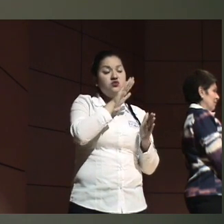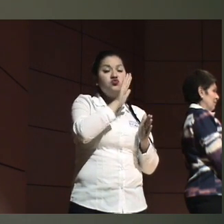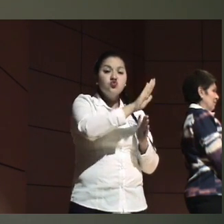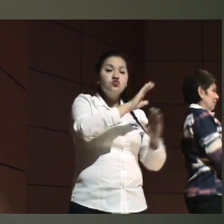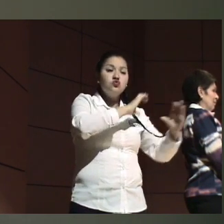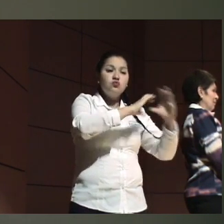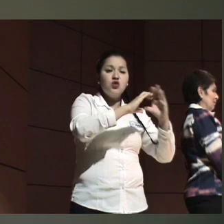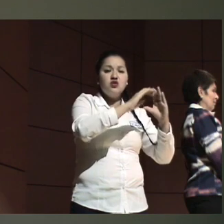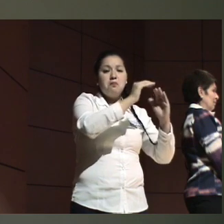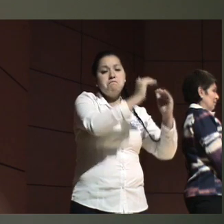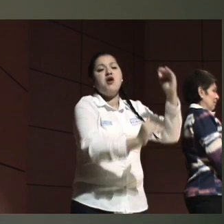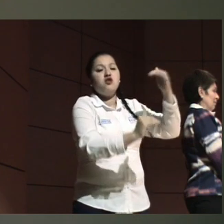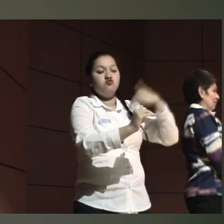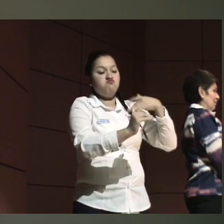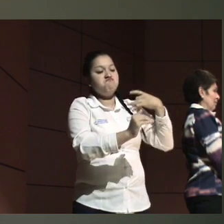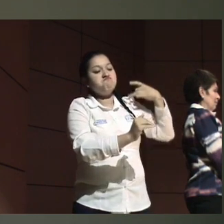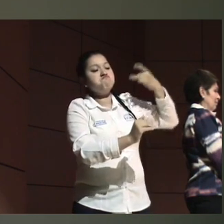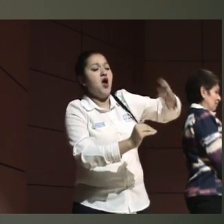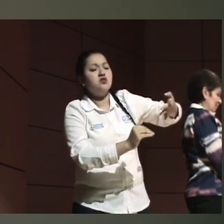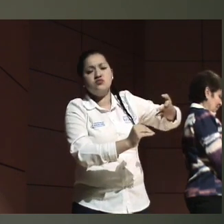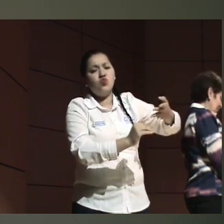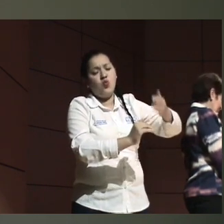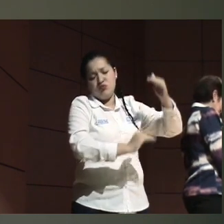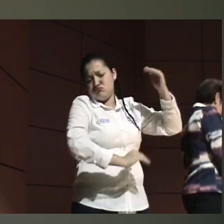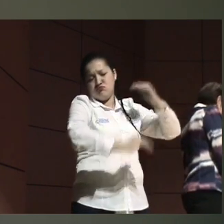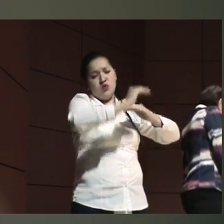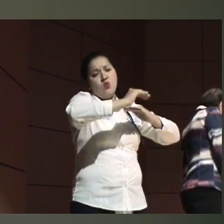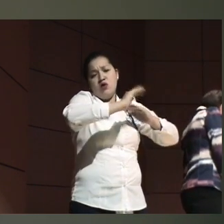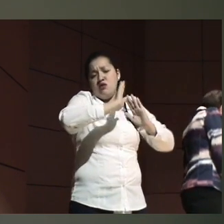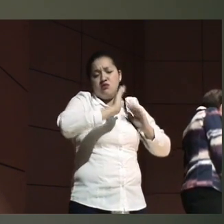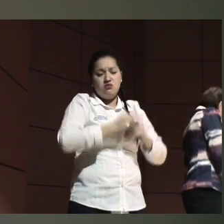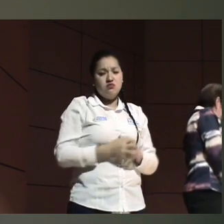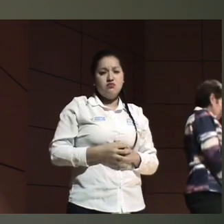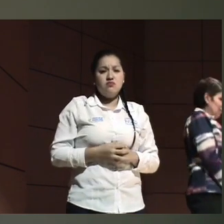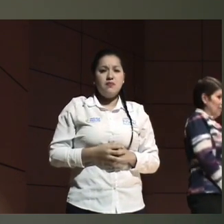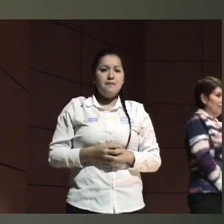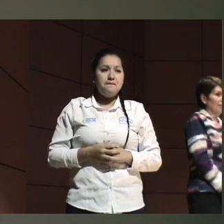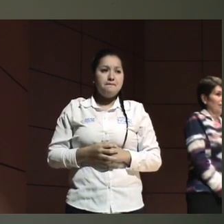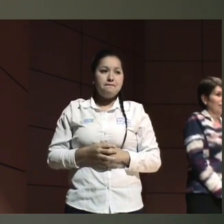lenguaje verbal que la mayoría o algunos de nosotros pueda utilizar